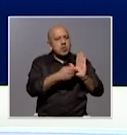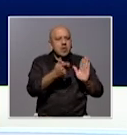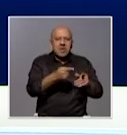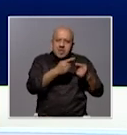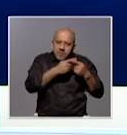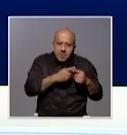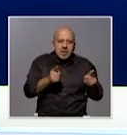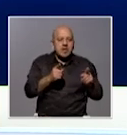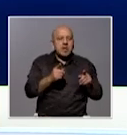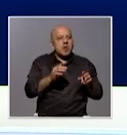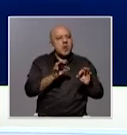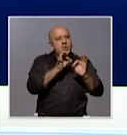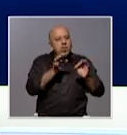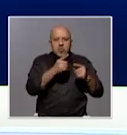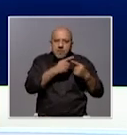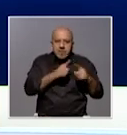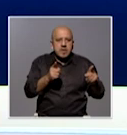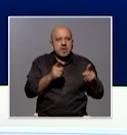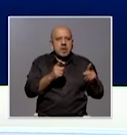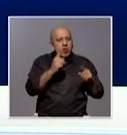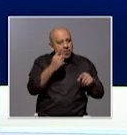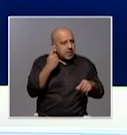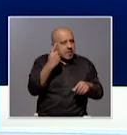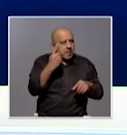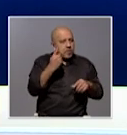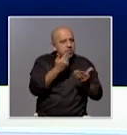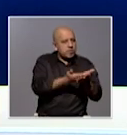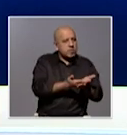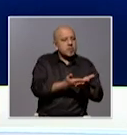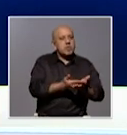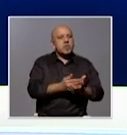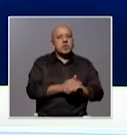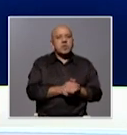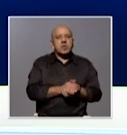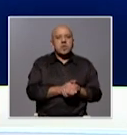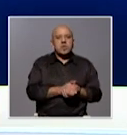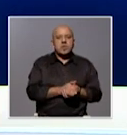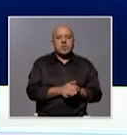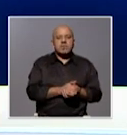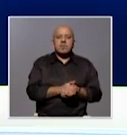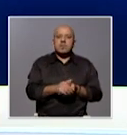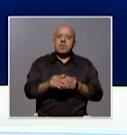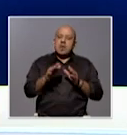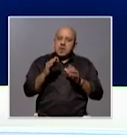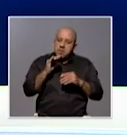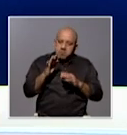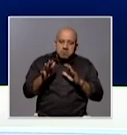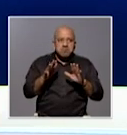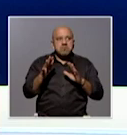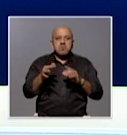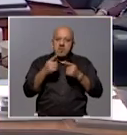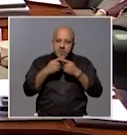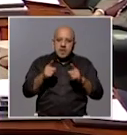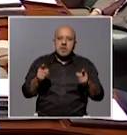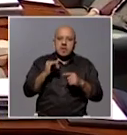distinto o significativamente distinto a lo que pensó inicialmente hacer va a ser algo distinto yo